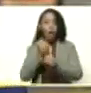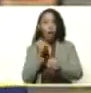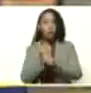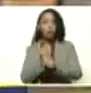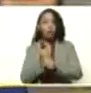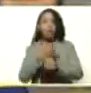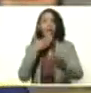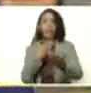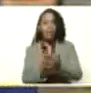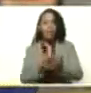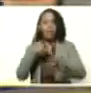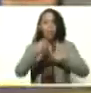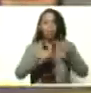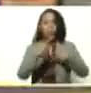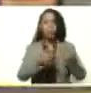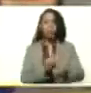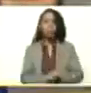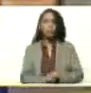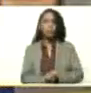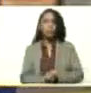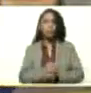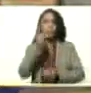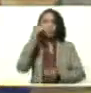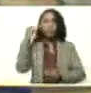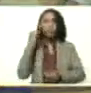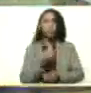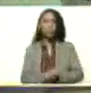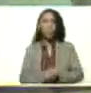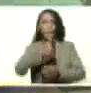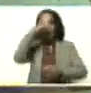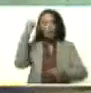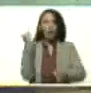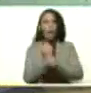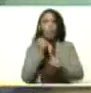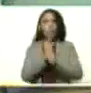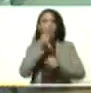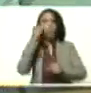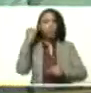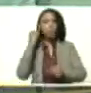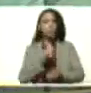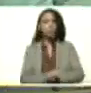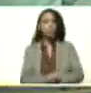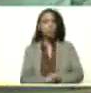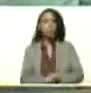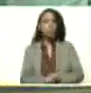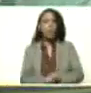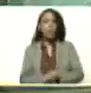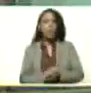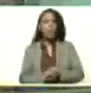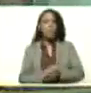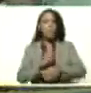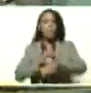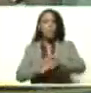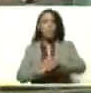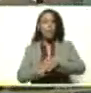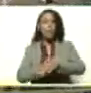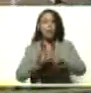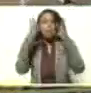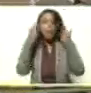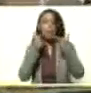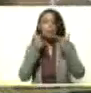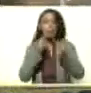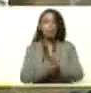productores productoras trabajadores trabajadoras veterinarias veterinarios